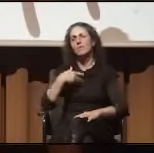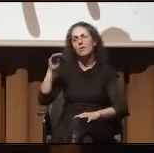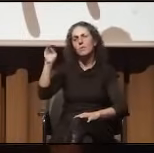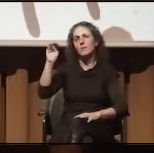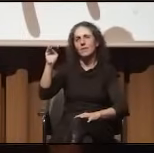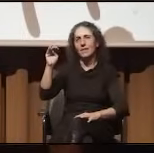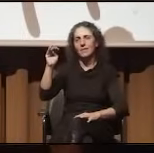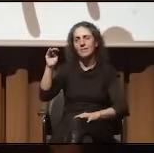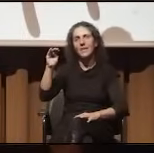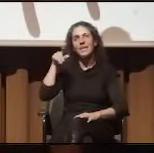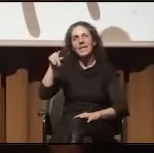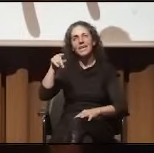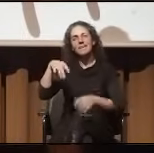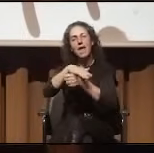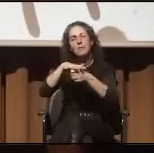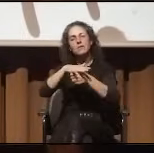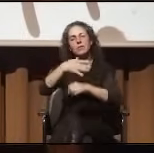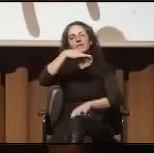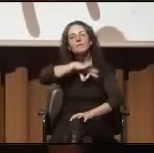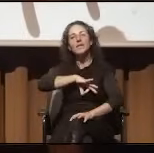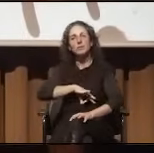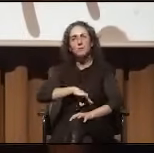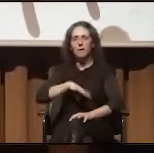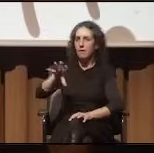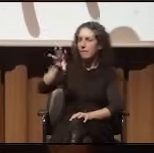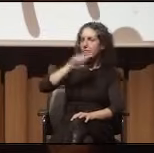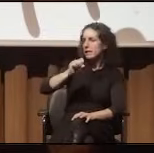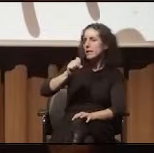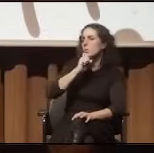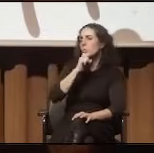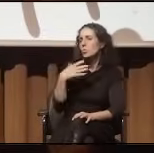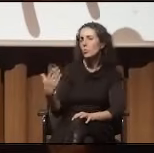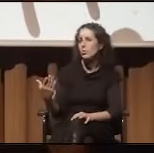dimensión espiritual? Cuando, bueno,